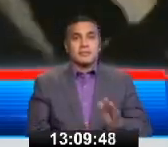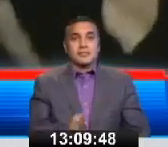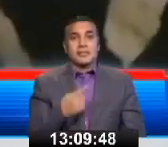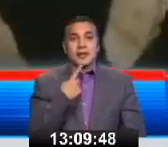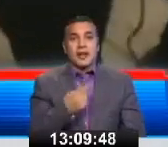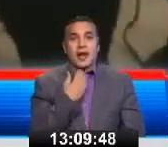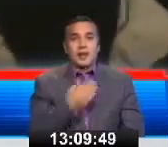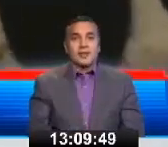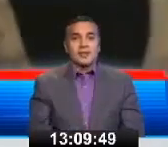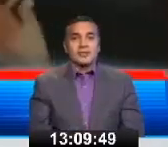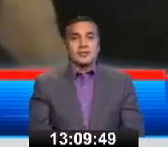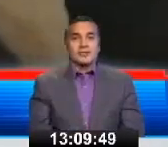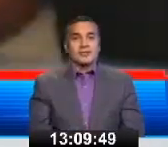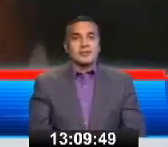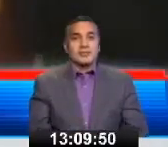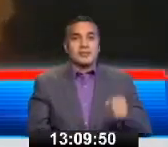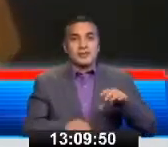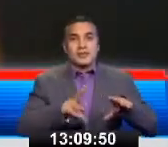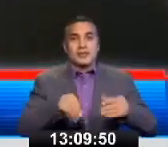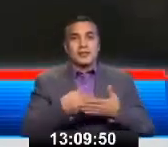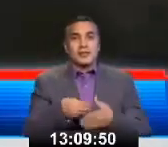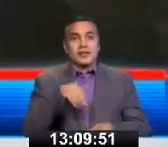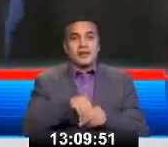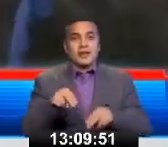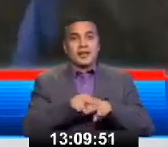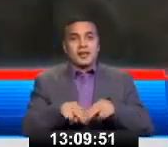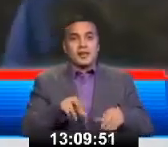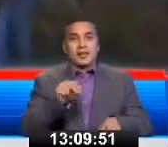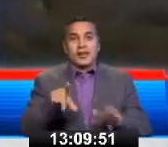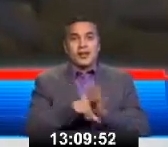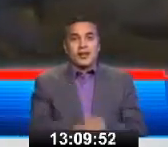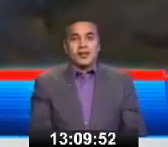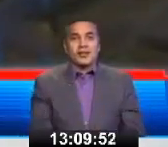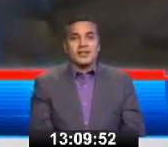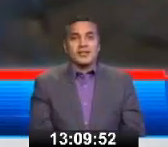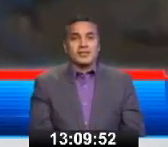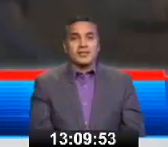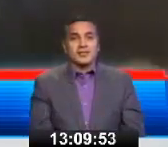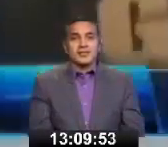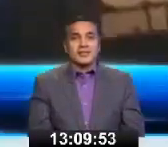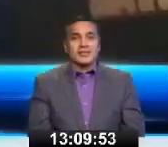una vuelta en el carro robado al taxista informal.